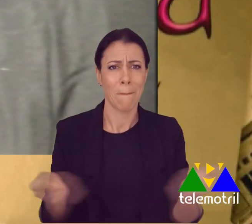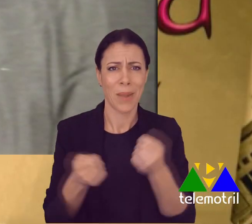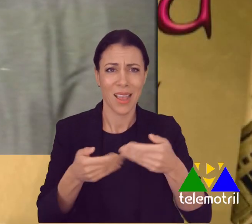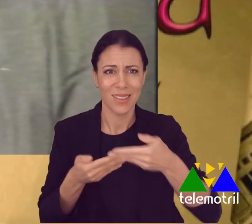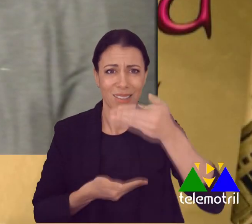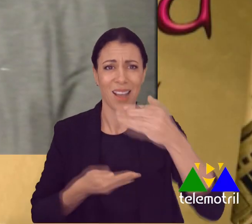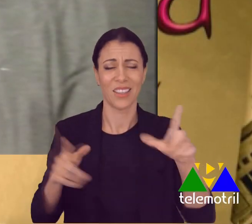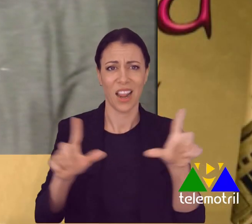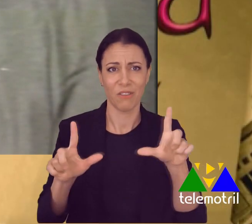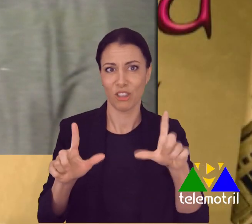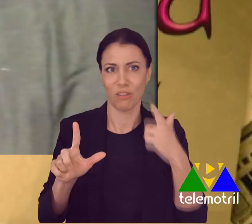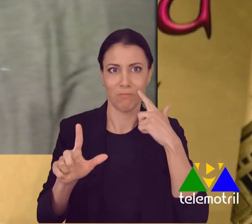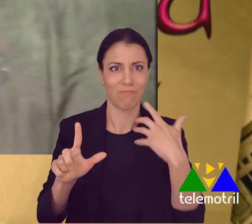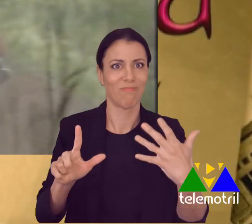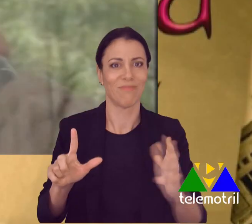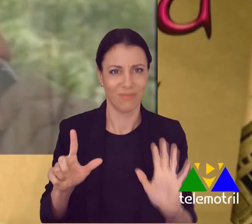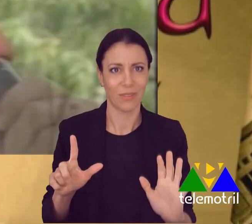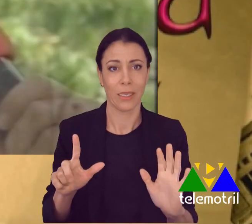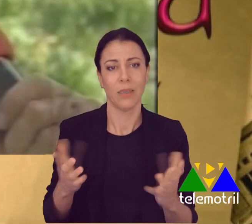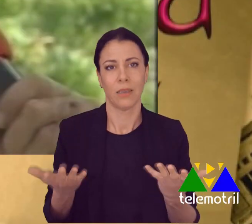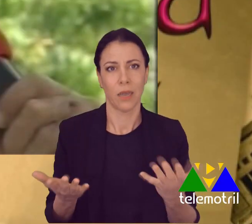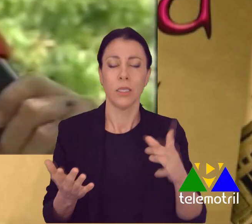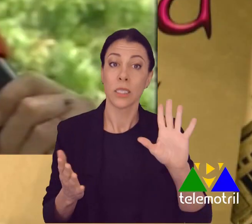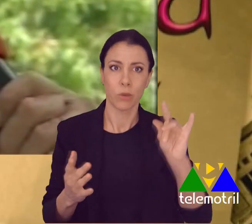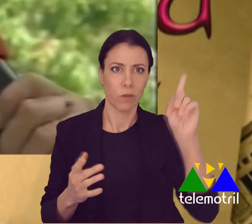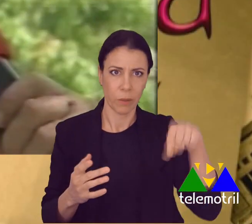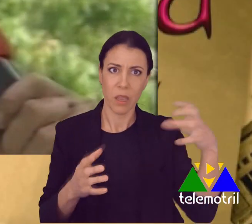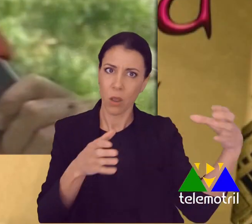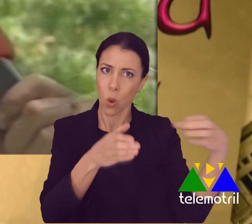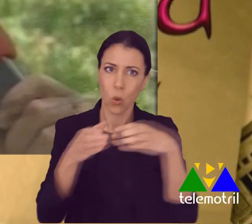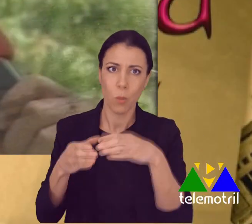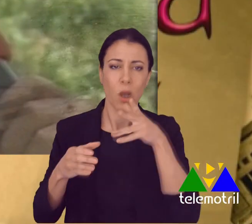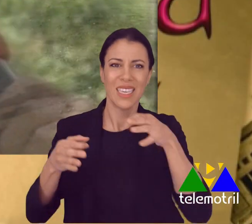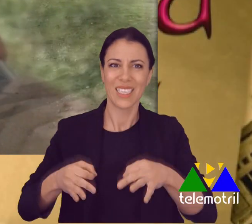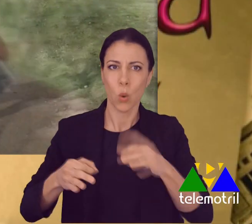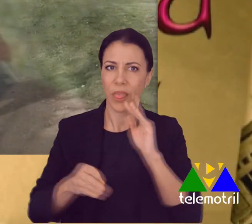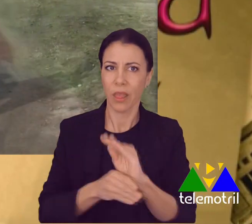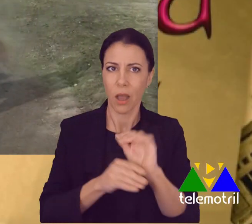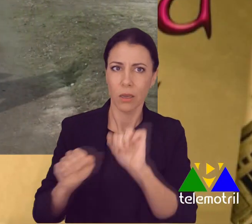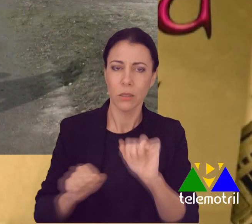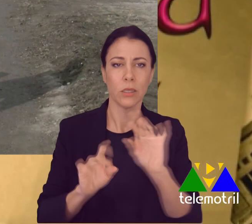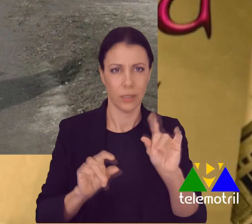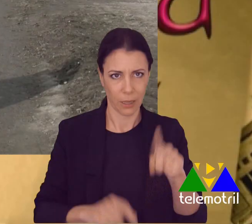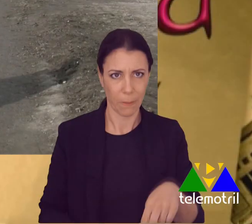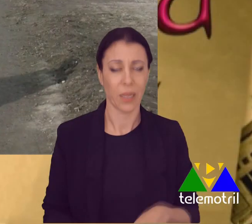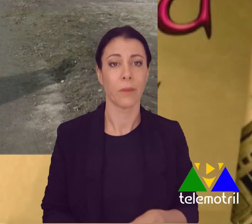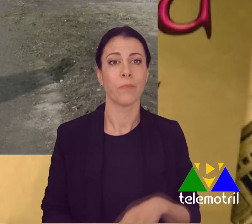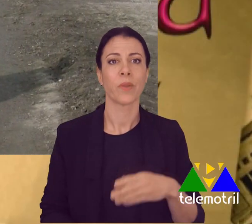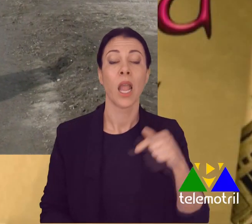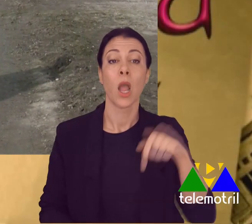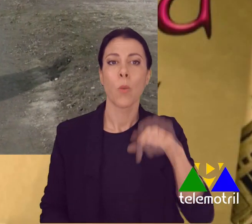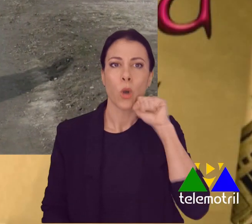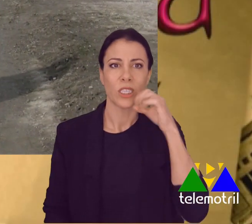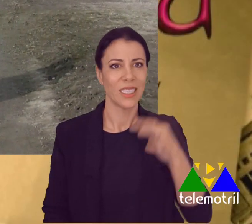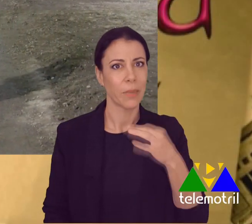televisión y en todos lados, ¿no? Claro, con sus dispositivos de seguridad también, o por sabiendo que ya estaban aquí, ¿no? Y además todos los motrileños estábamos como muy atentos, es